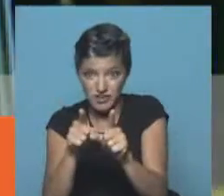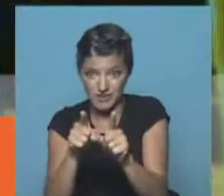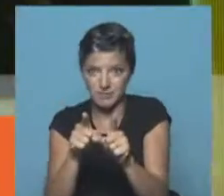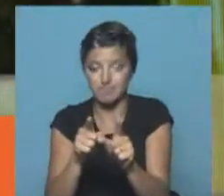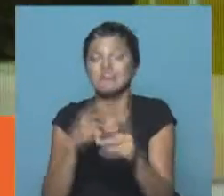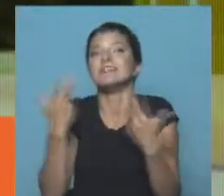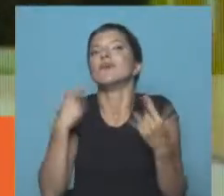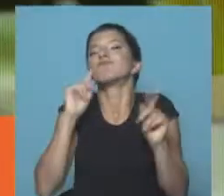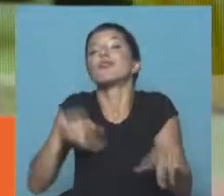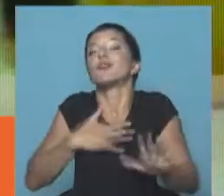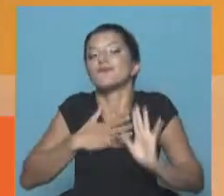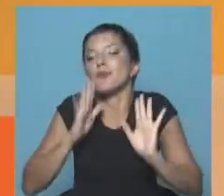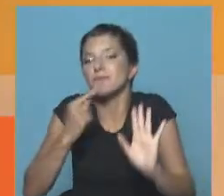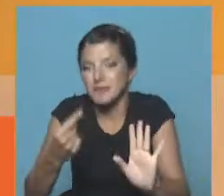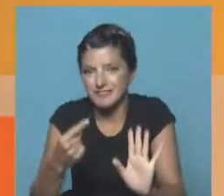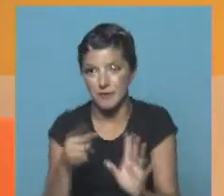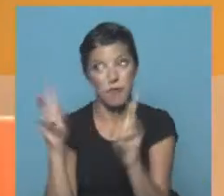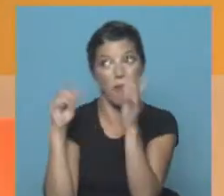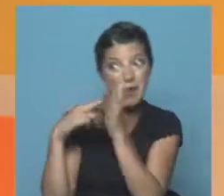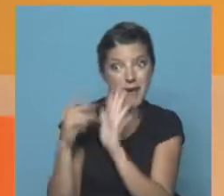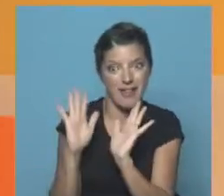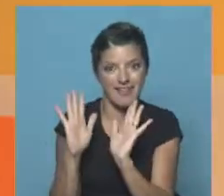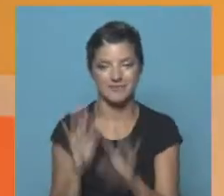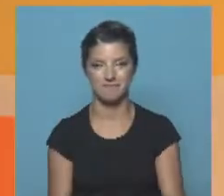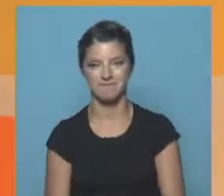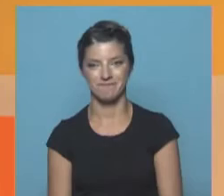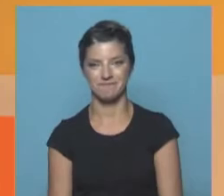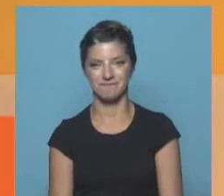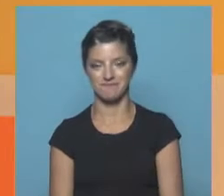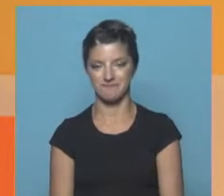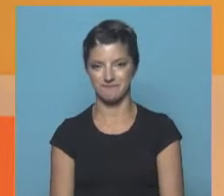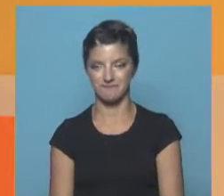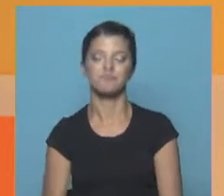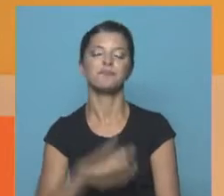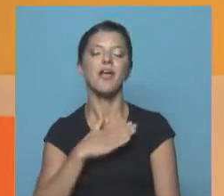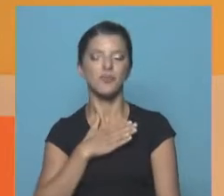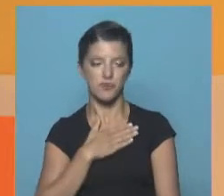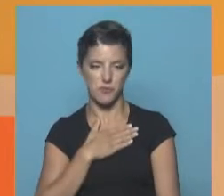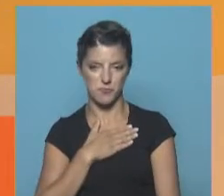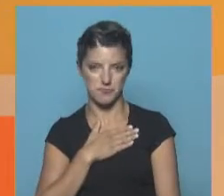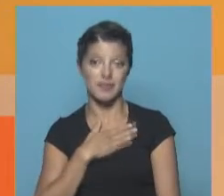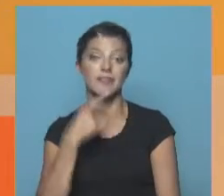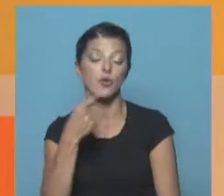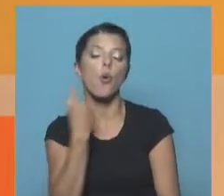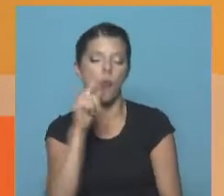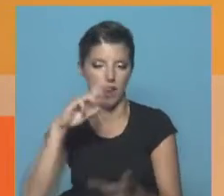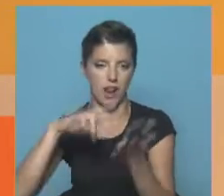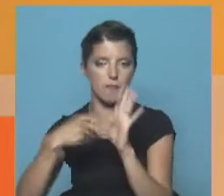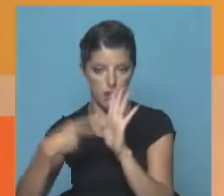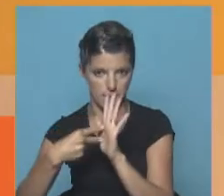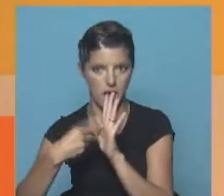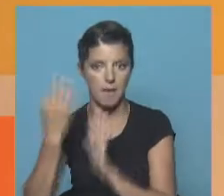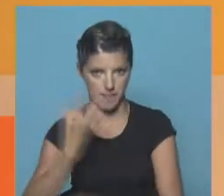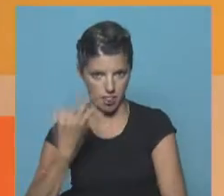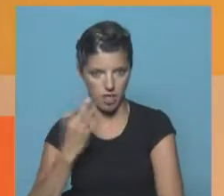algo... Bueno, pero es que te puse en un problema. Te voy a decir cuál es el tema y cuál es el problema a la misma vez